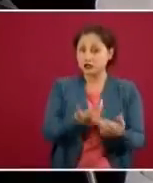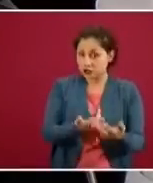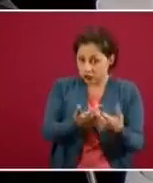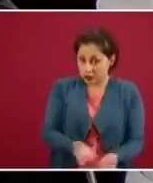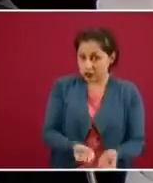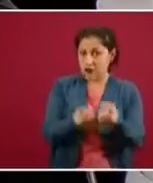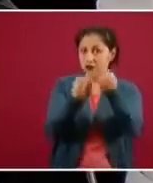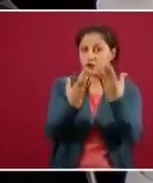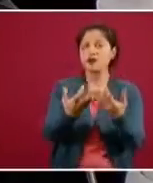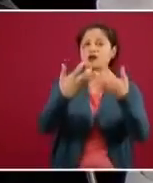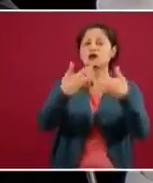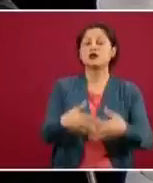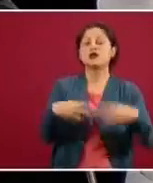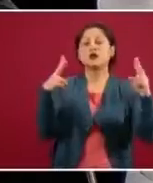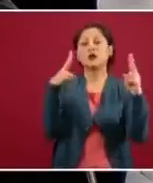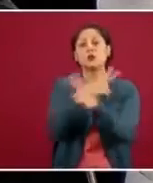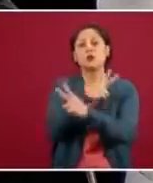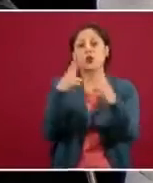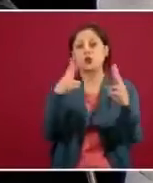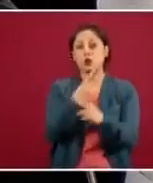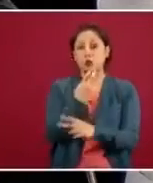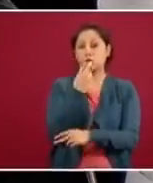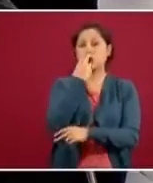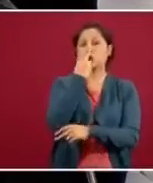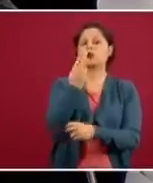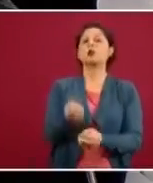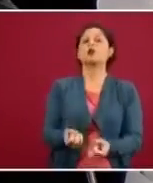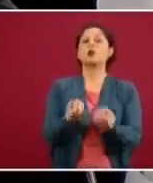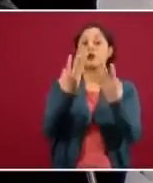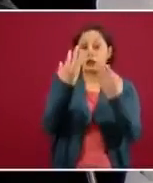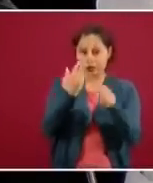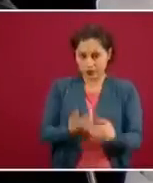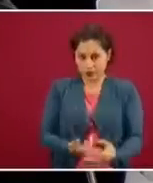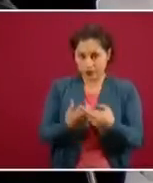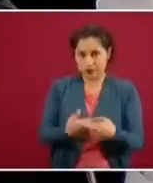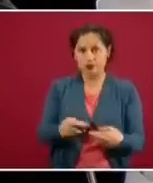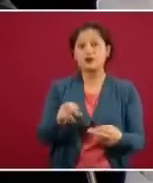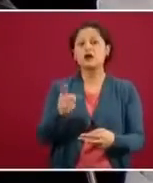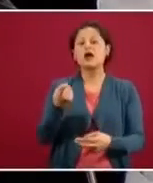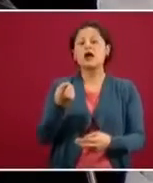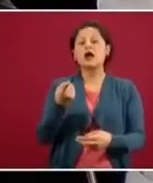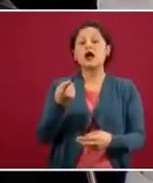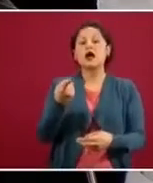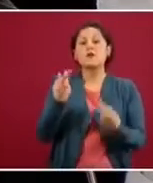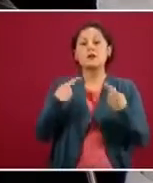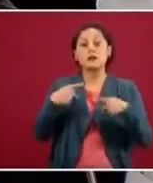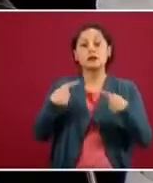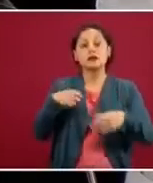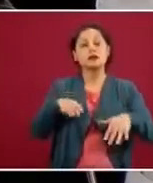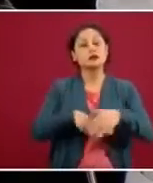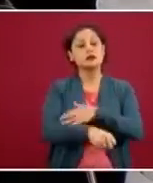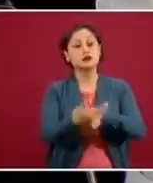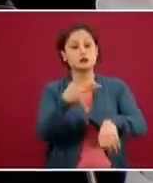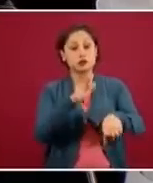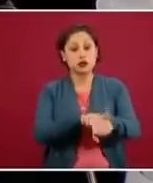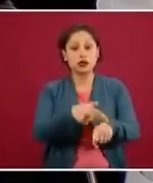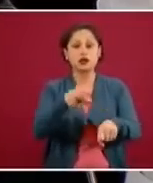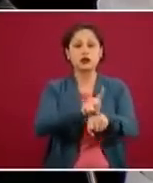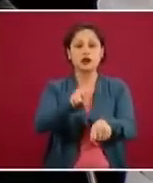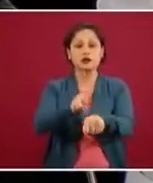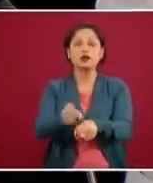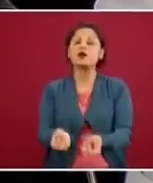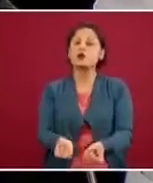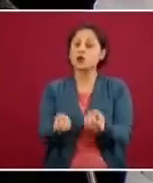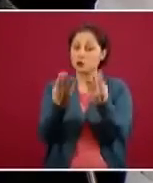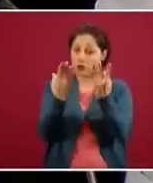personas? ¿Cuántos hospitalizados están ingresando al día, si tienen un promedio? Y la otra pregunta es